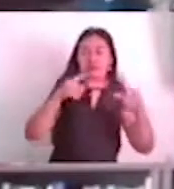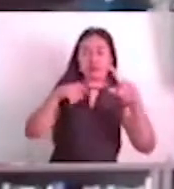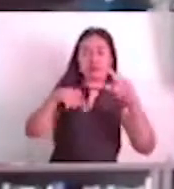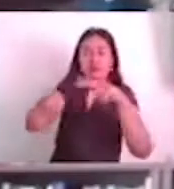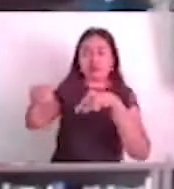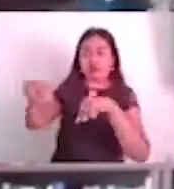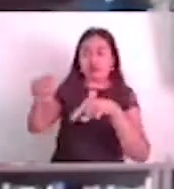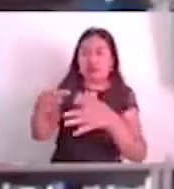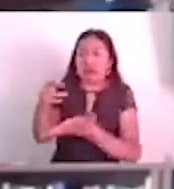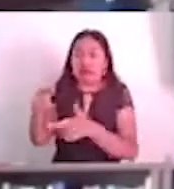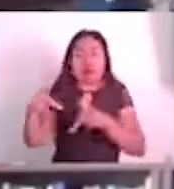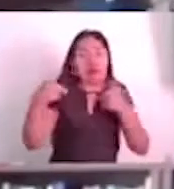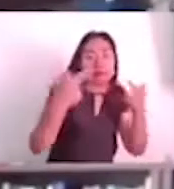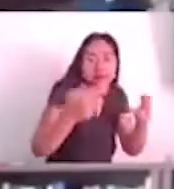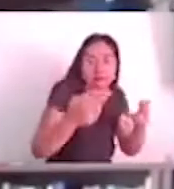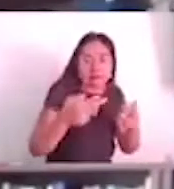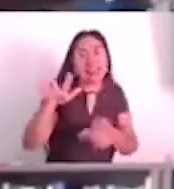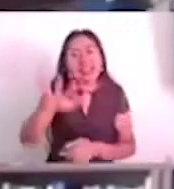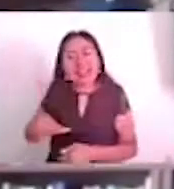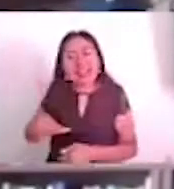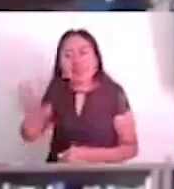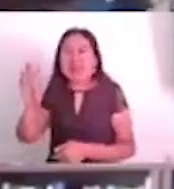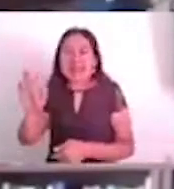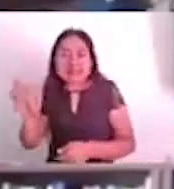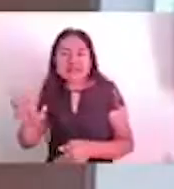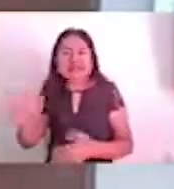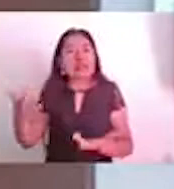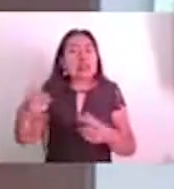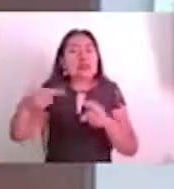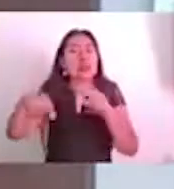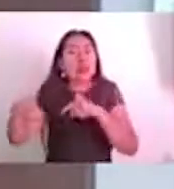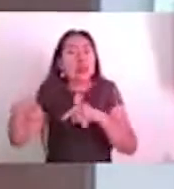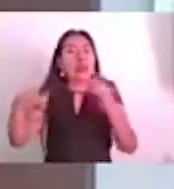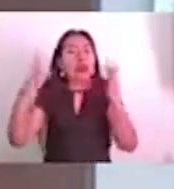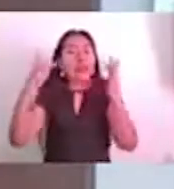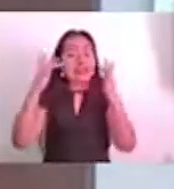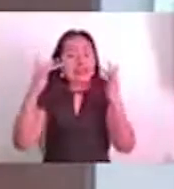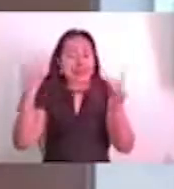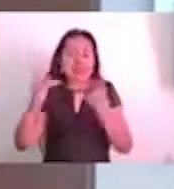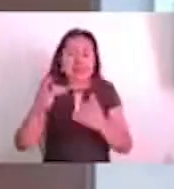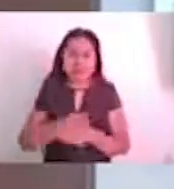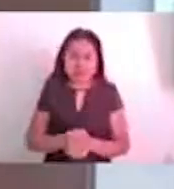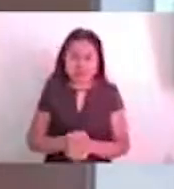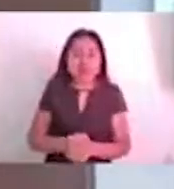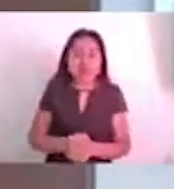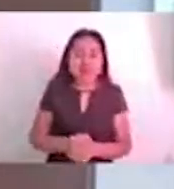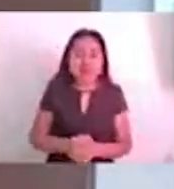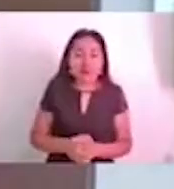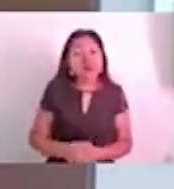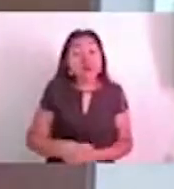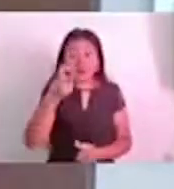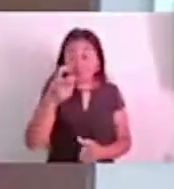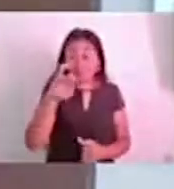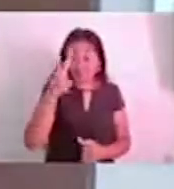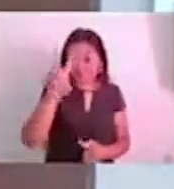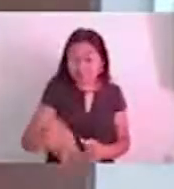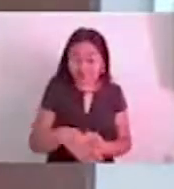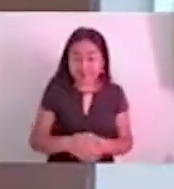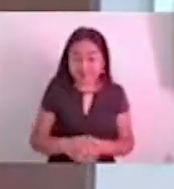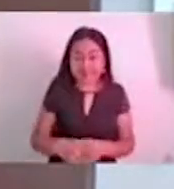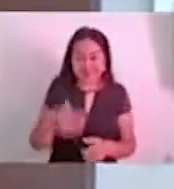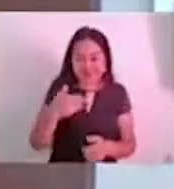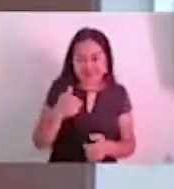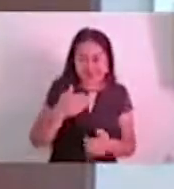otra es dominación espiritual, por supuesto. Sí, sí, y bueno, antes de que te lea yo las